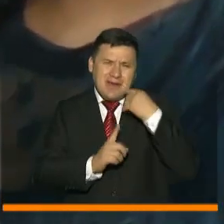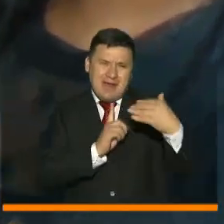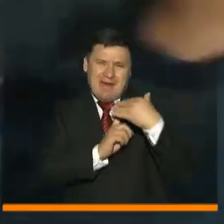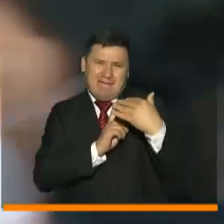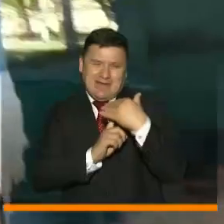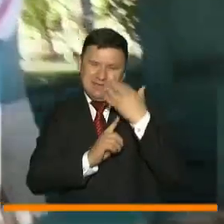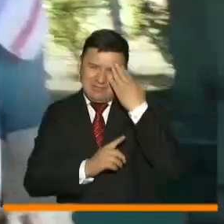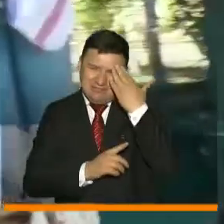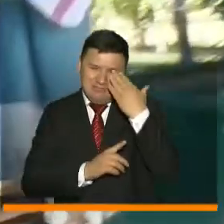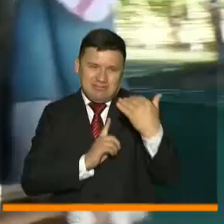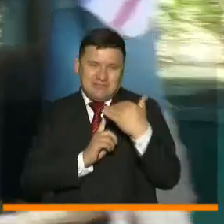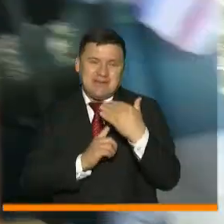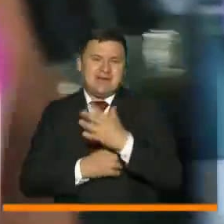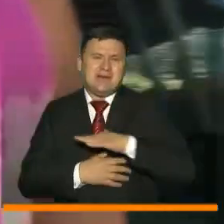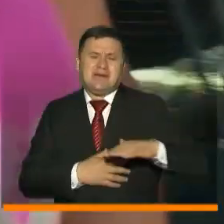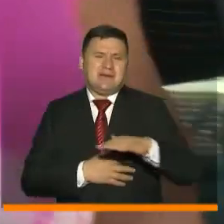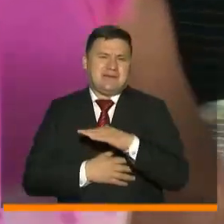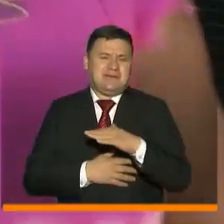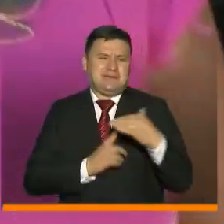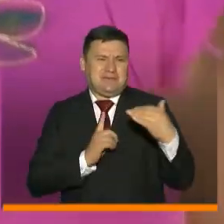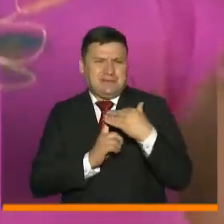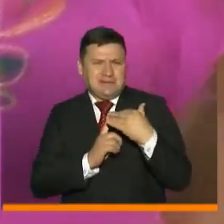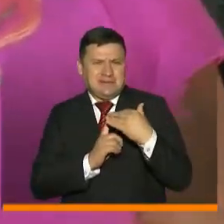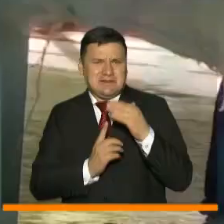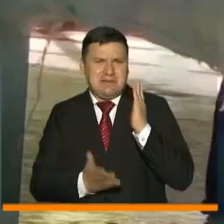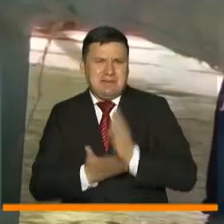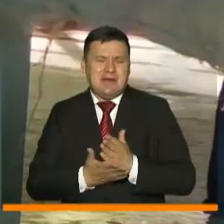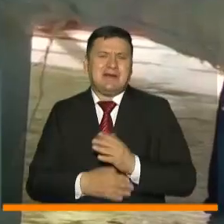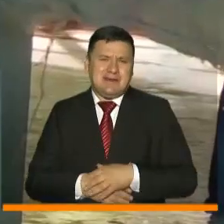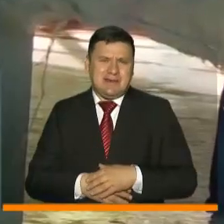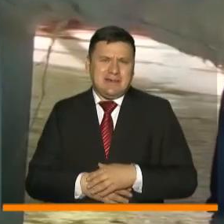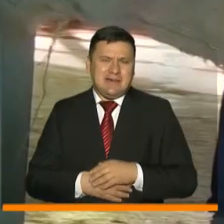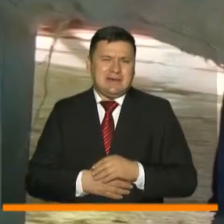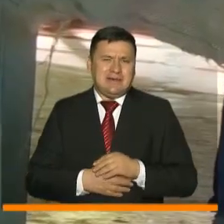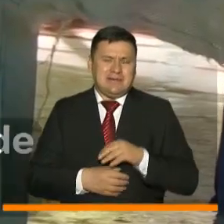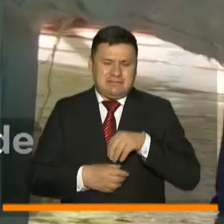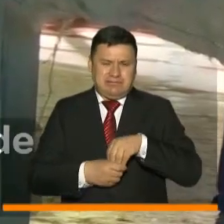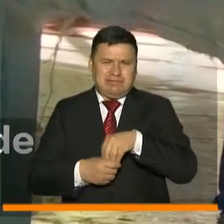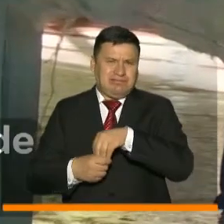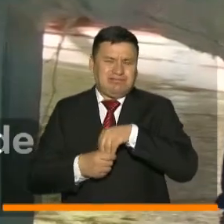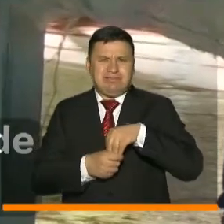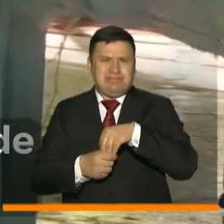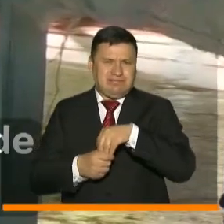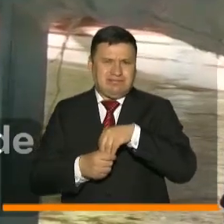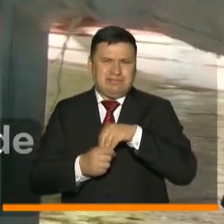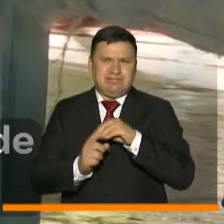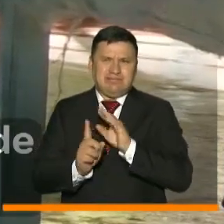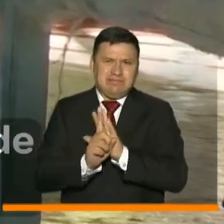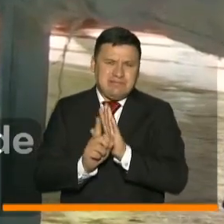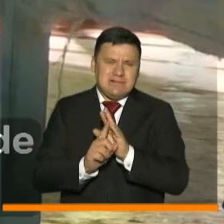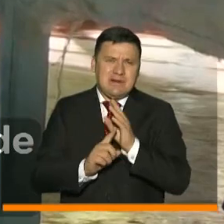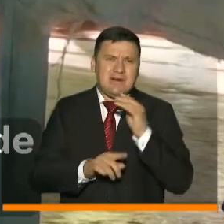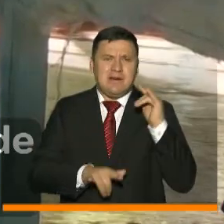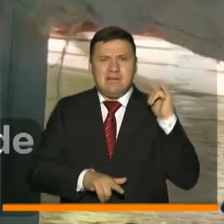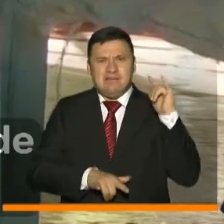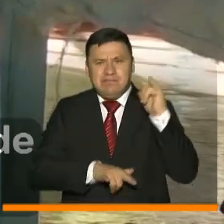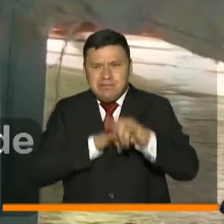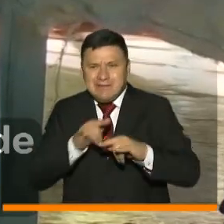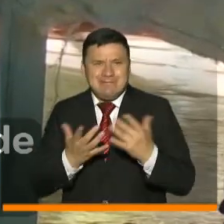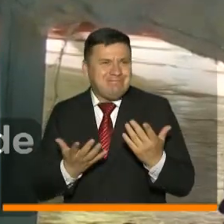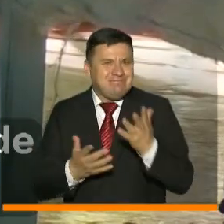afectada con todos los efectos colaterales del aislamiento, el turismo, la capacidad